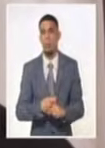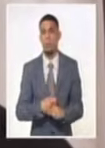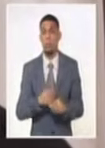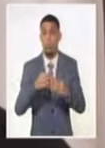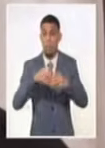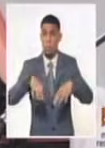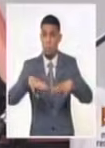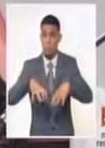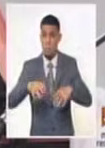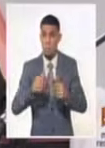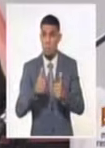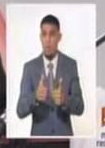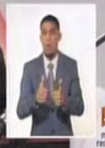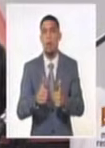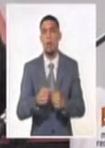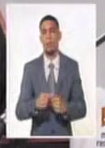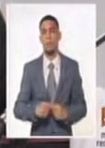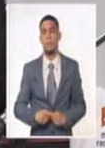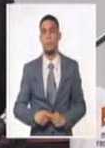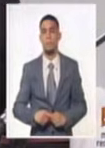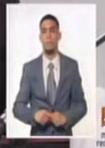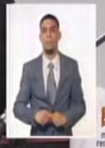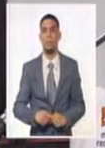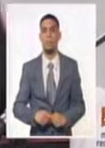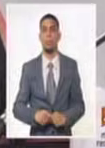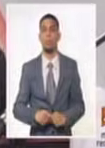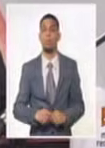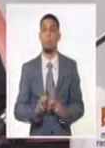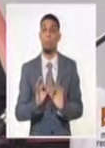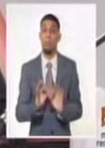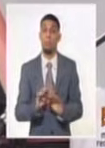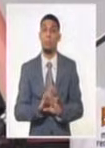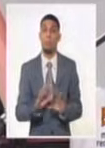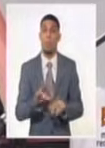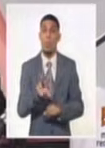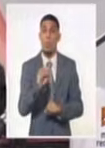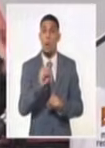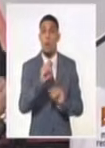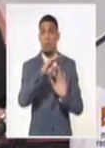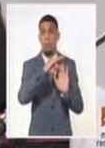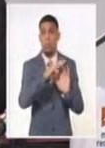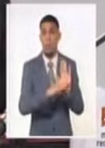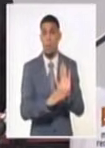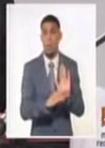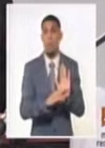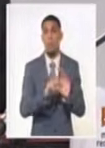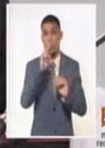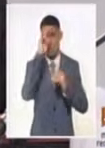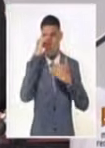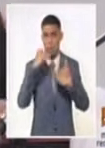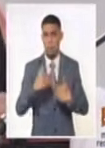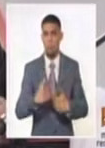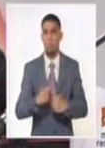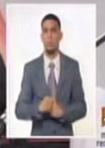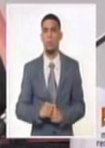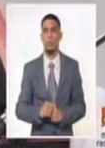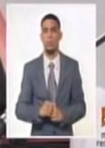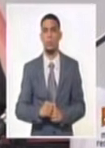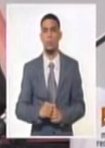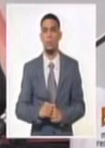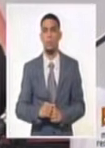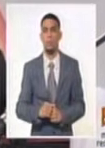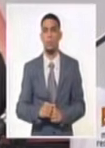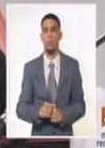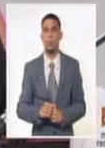lo permitan. Bueno, son las adecuaciones que ha adoptado el Ministerio de Salud Pública. Quiero adelantar también